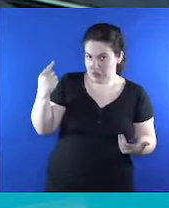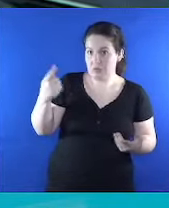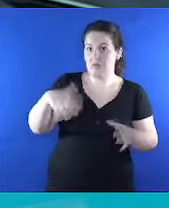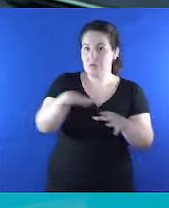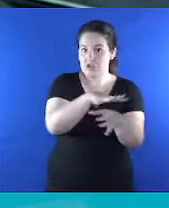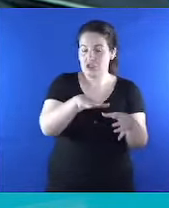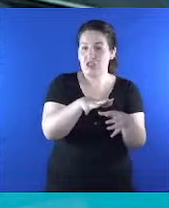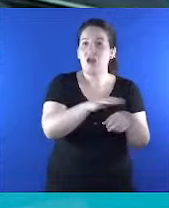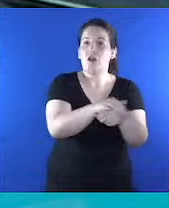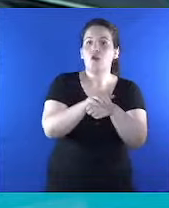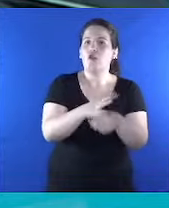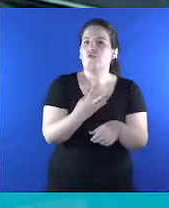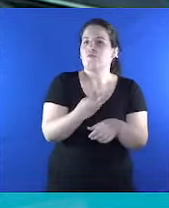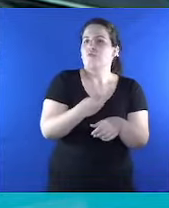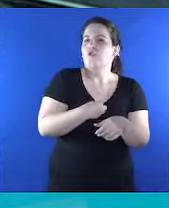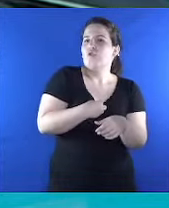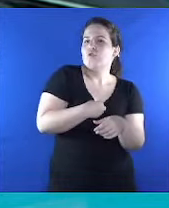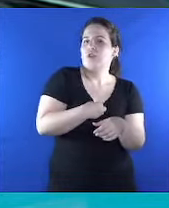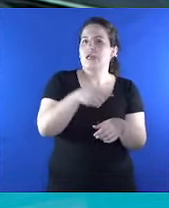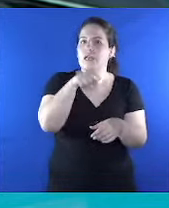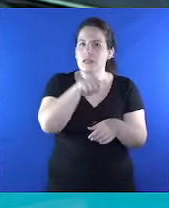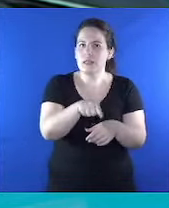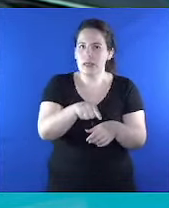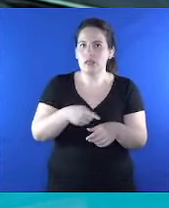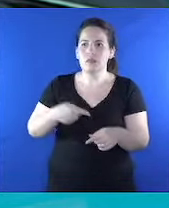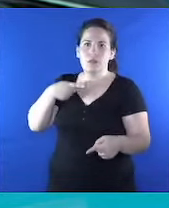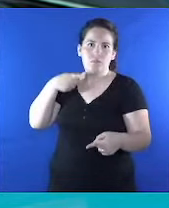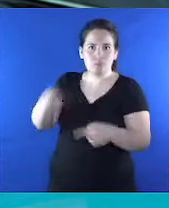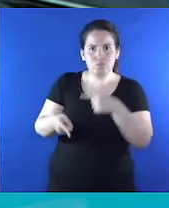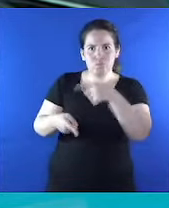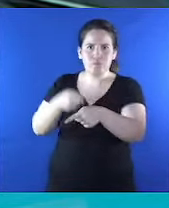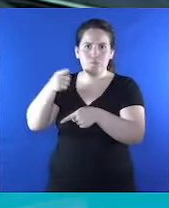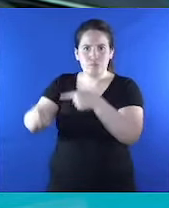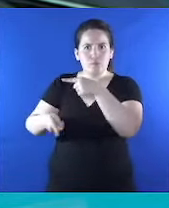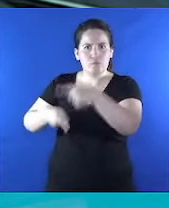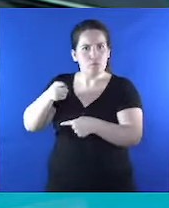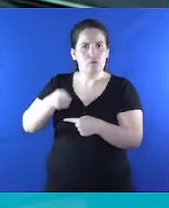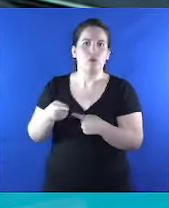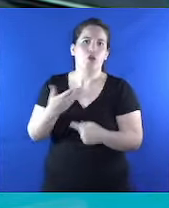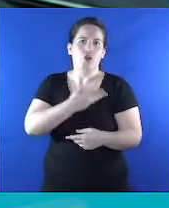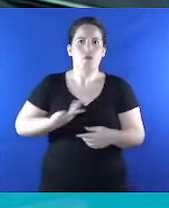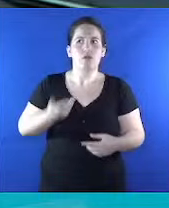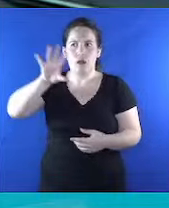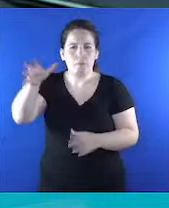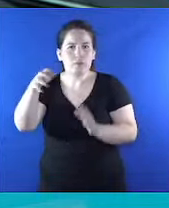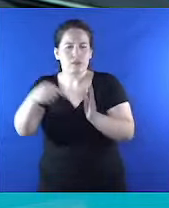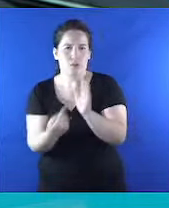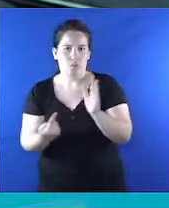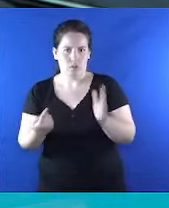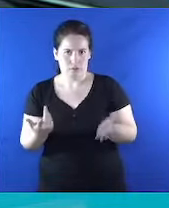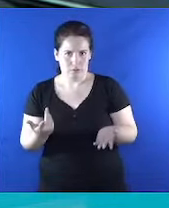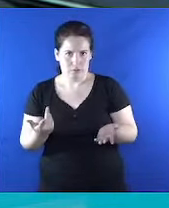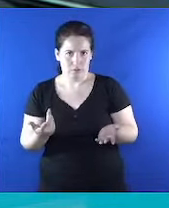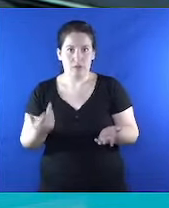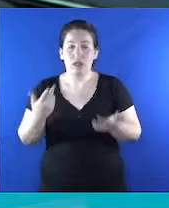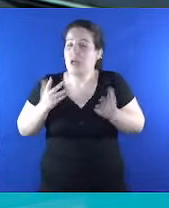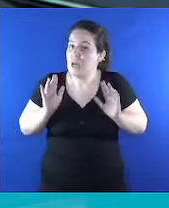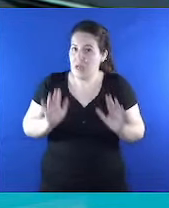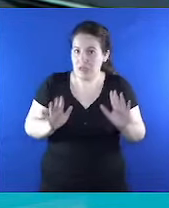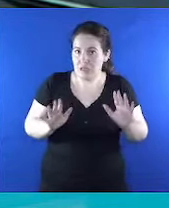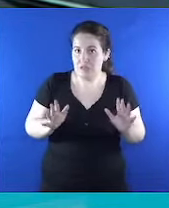sectores aliados de permanentemente estar atacando al gobierno de la provincia de Buenos Aires y así como al